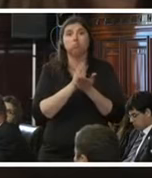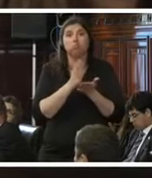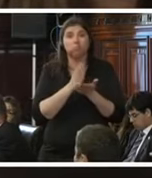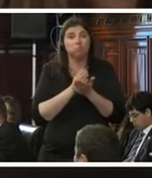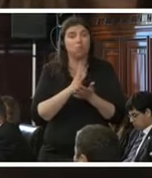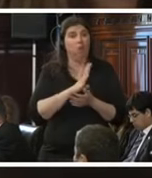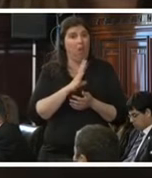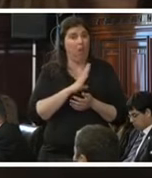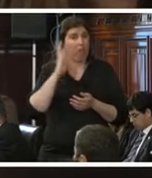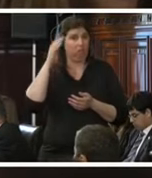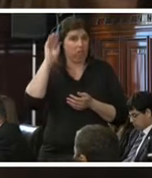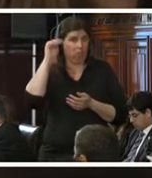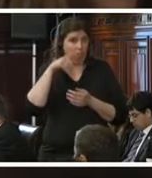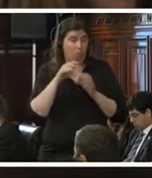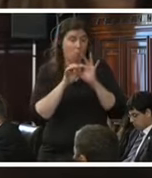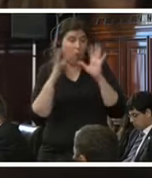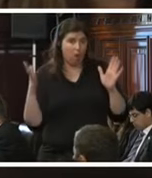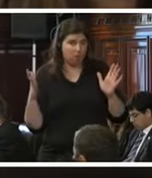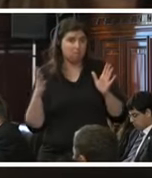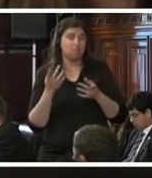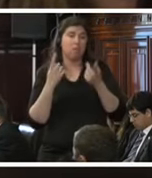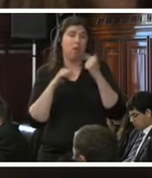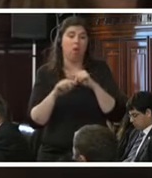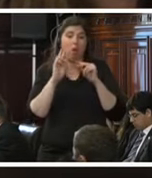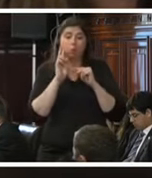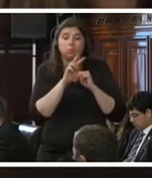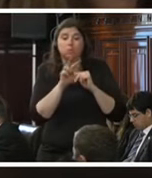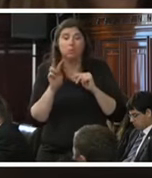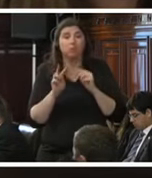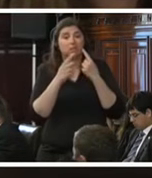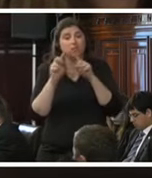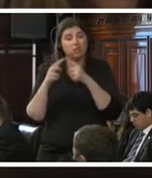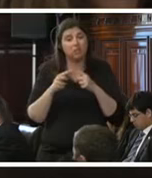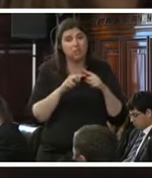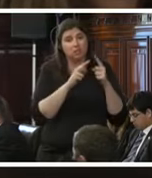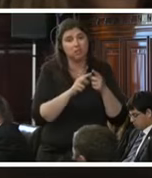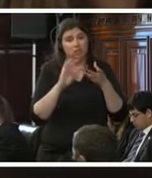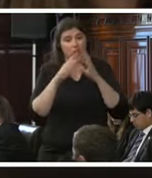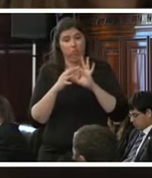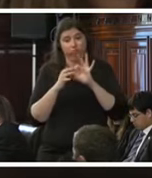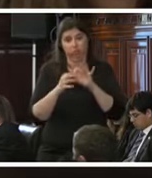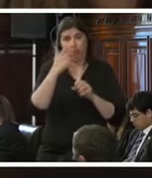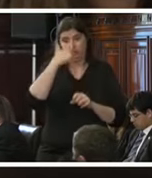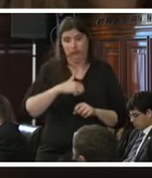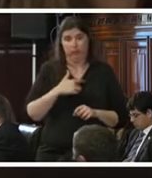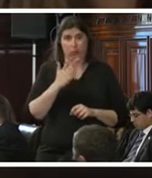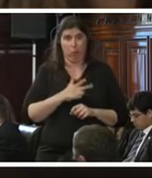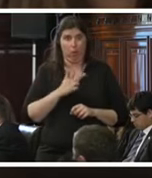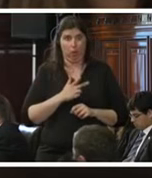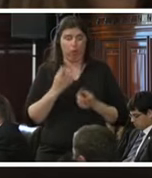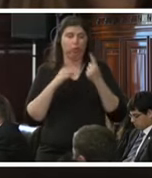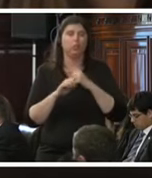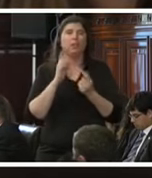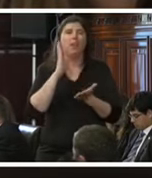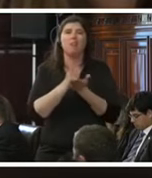pretende observar estas lógicas elementales en favor del ser humano, pues la sanción simplemente viene en